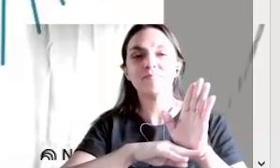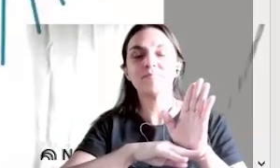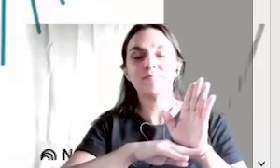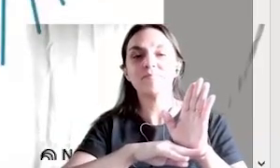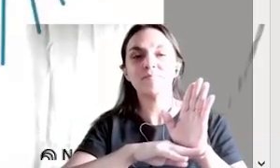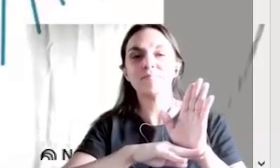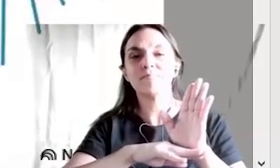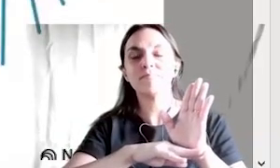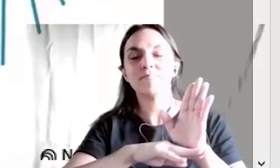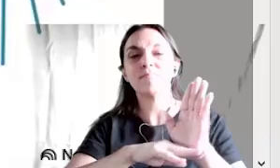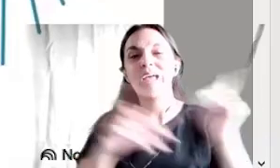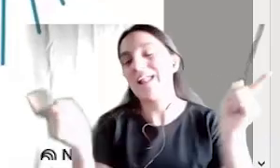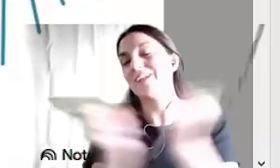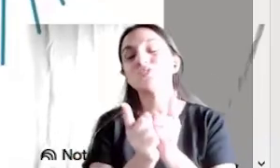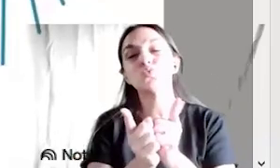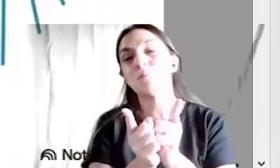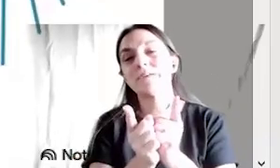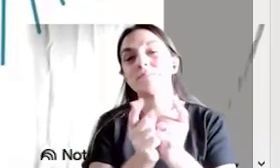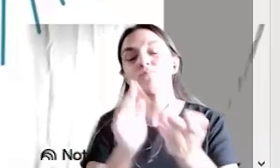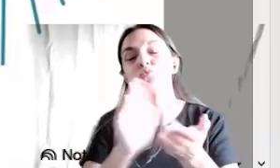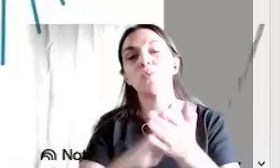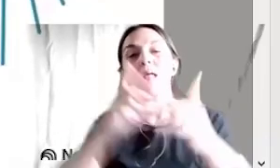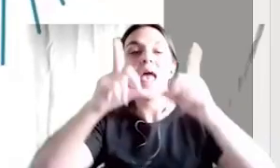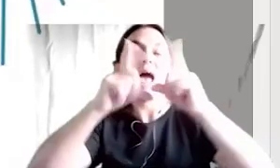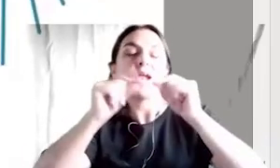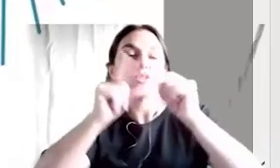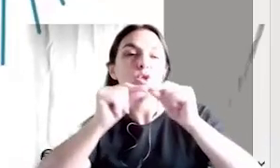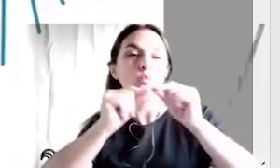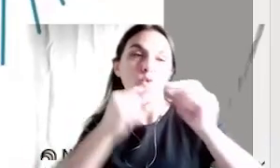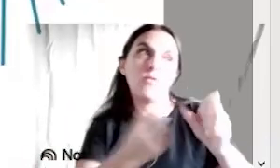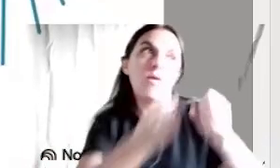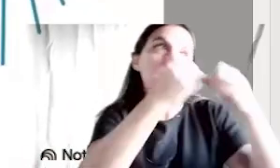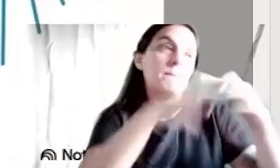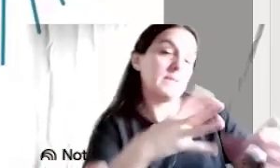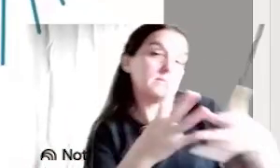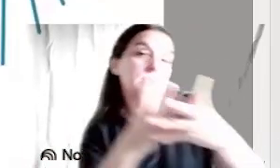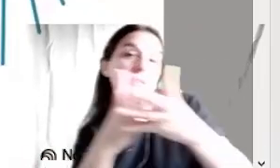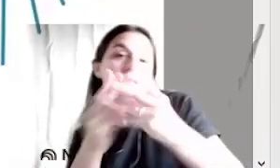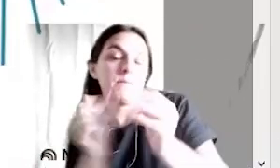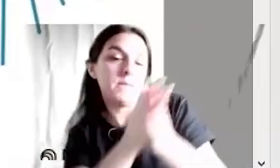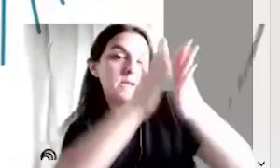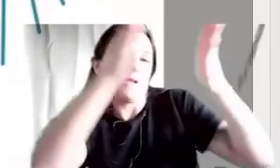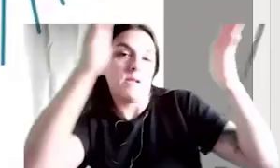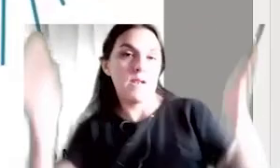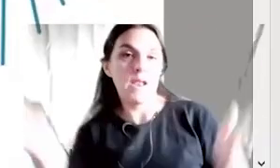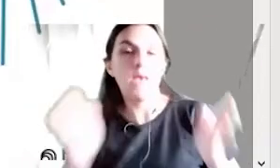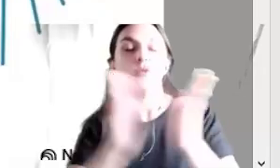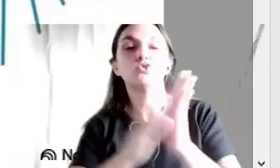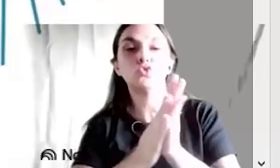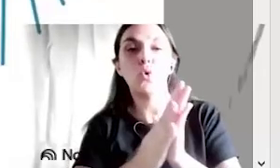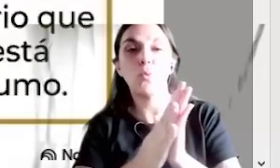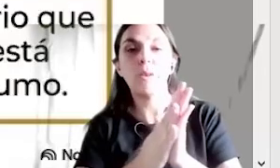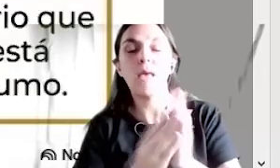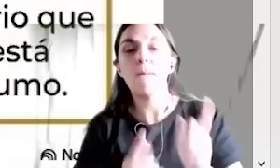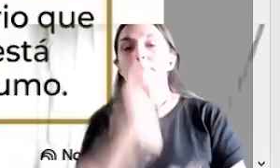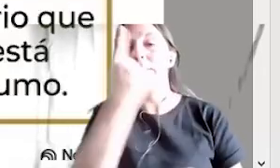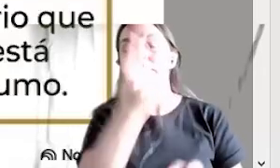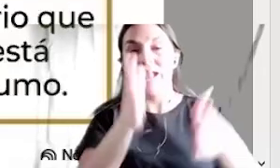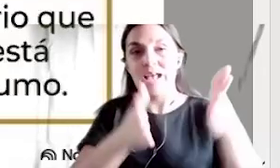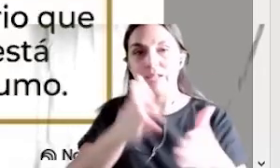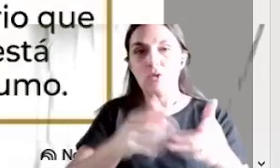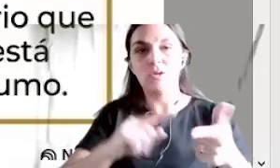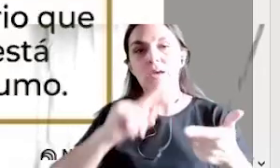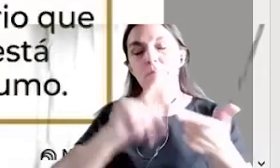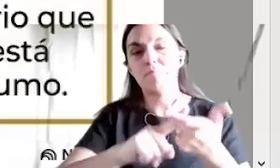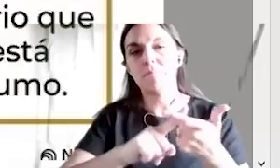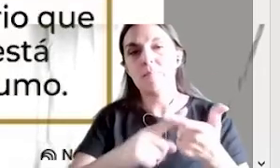de ganancias, mejor dicho, un resumen de qué artículos, hasta qué artículos abarcan las rentas de primera categoría, las rentas de